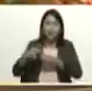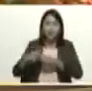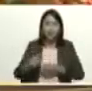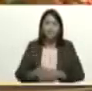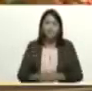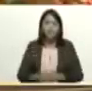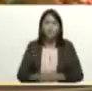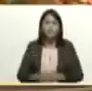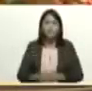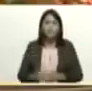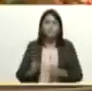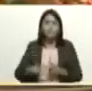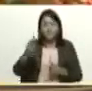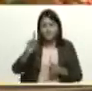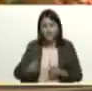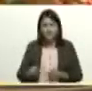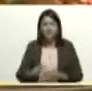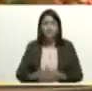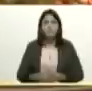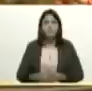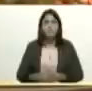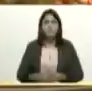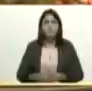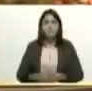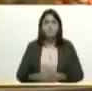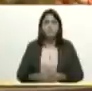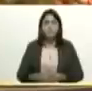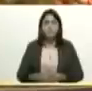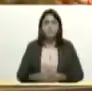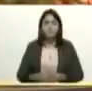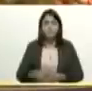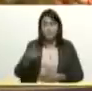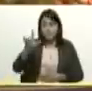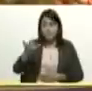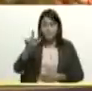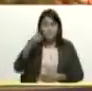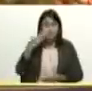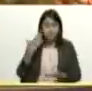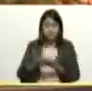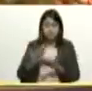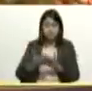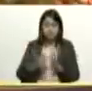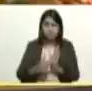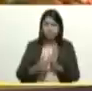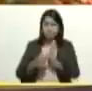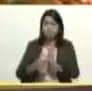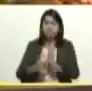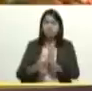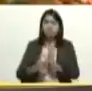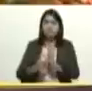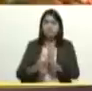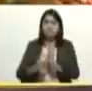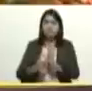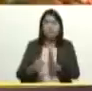y su disposición, como así lo ha demostrado, a